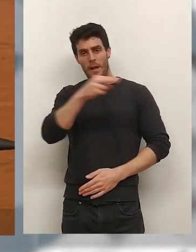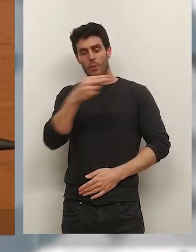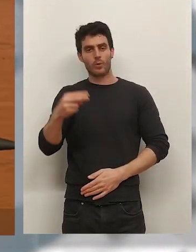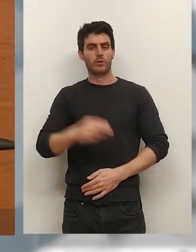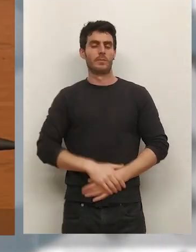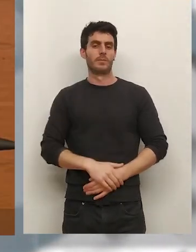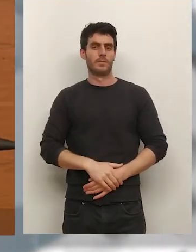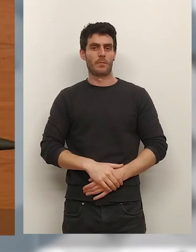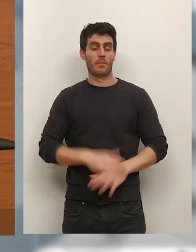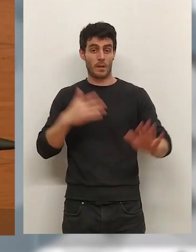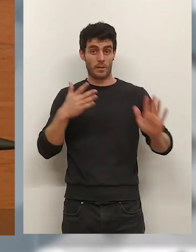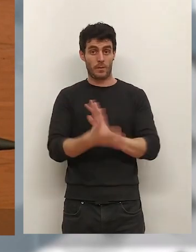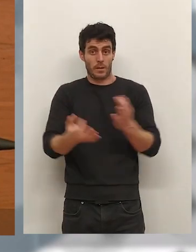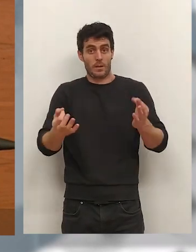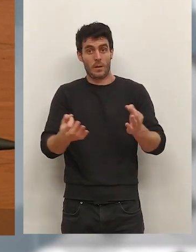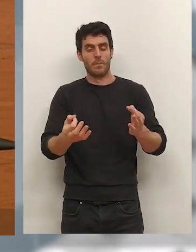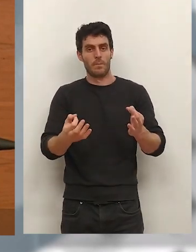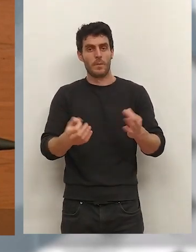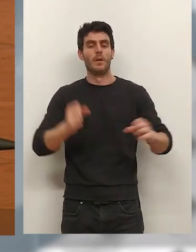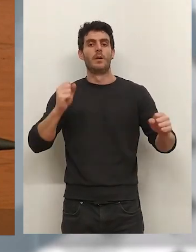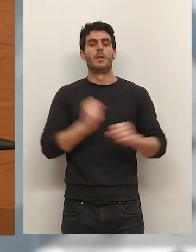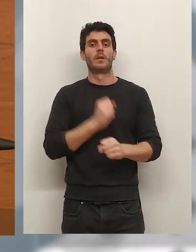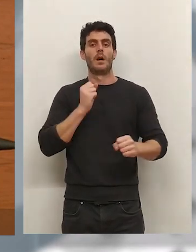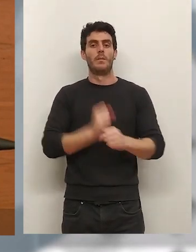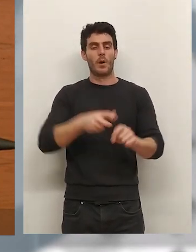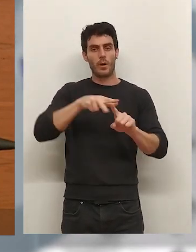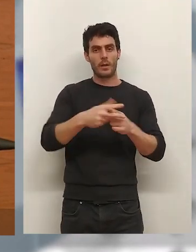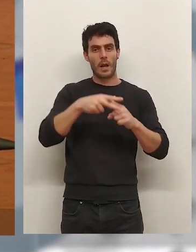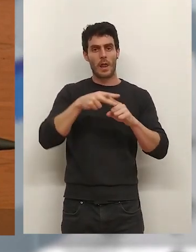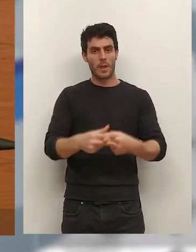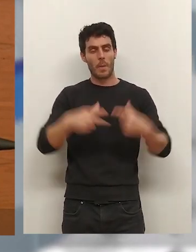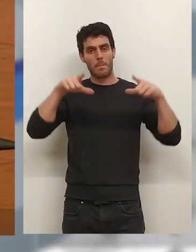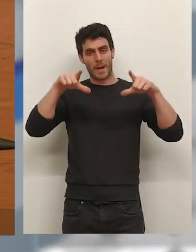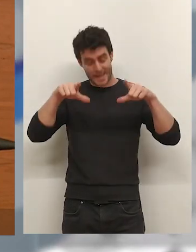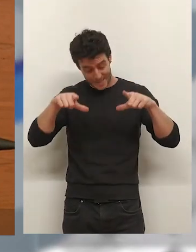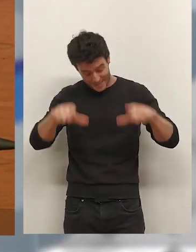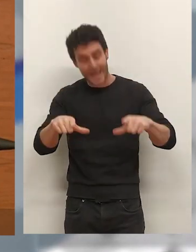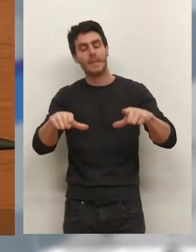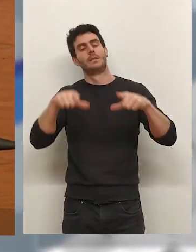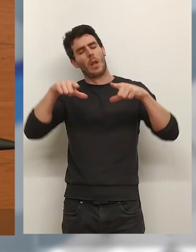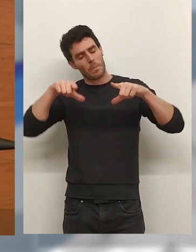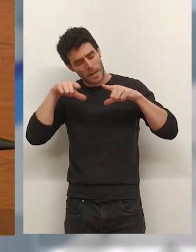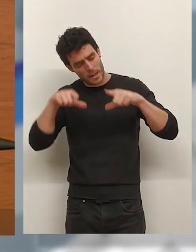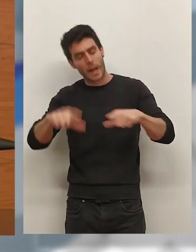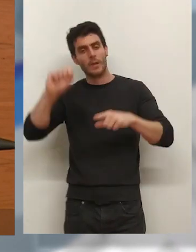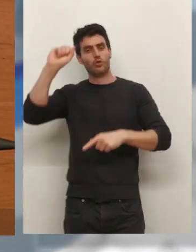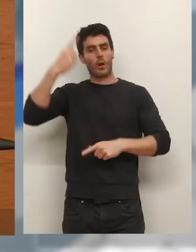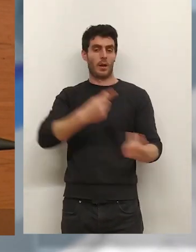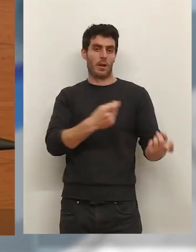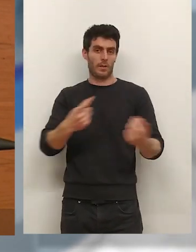259.215,23 euros y que conllevará los trabajos de instalación de los paneles